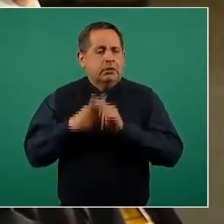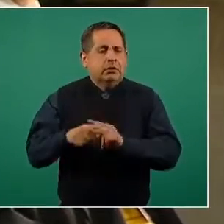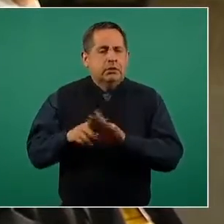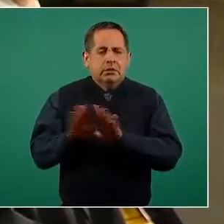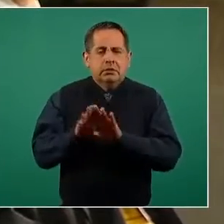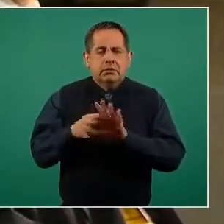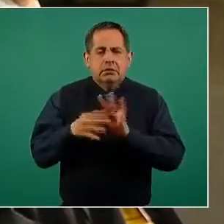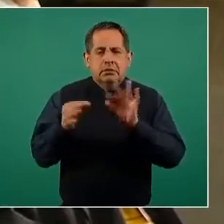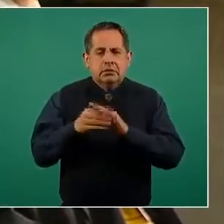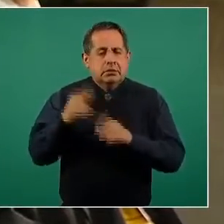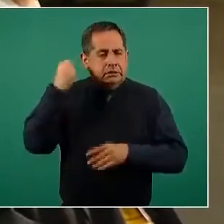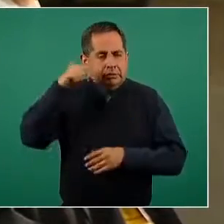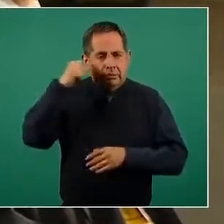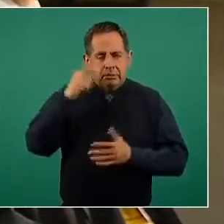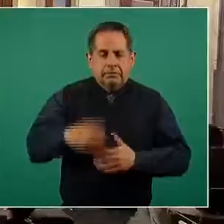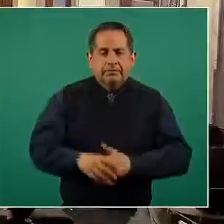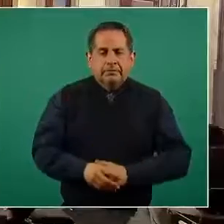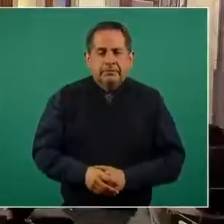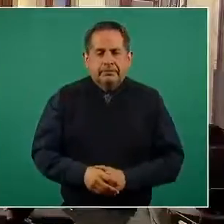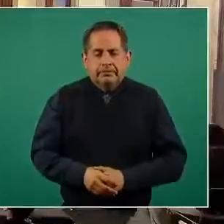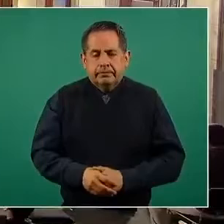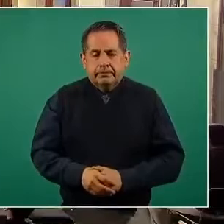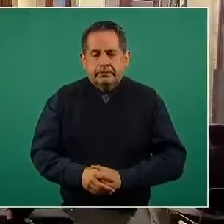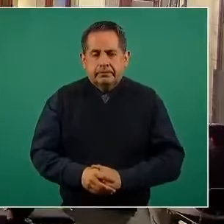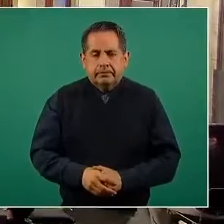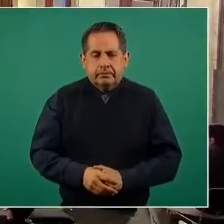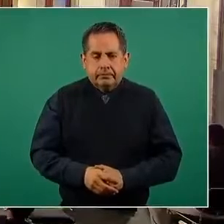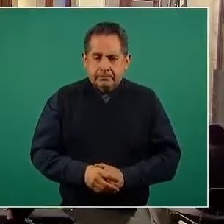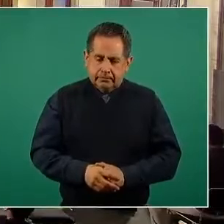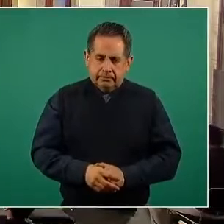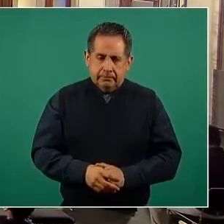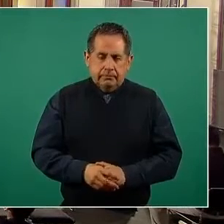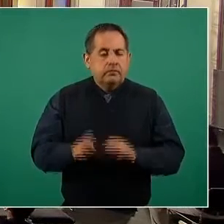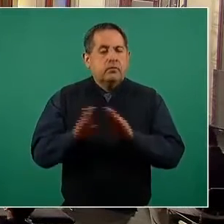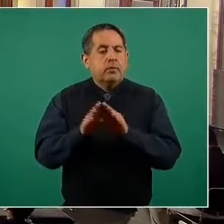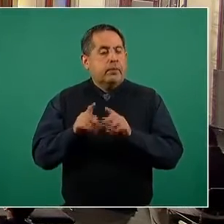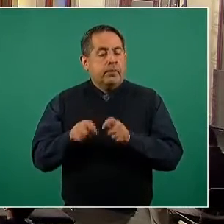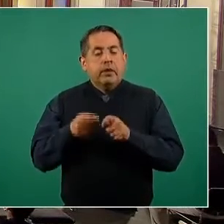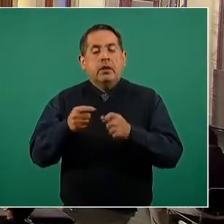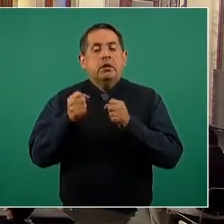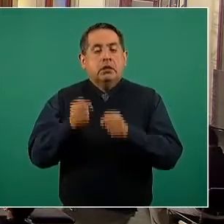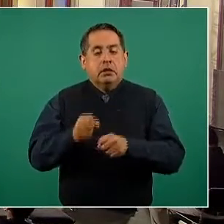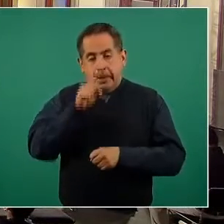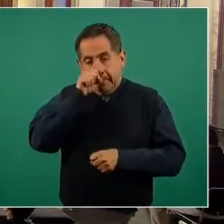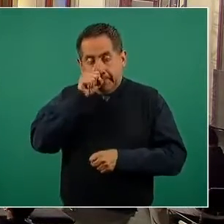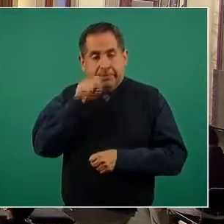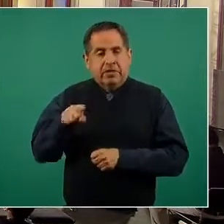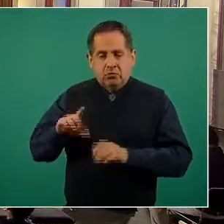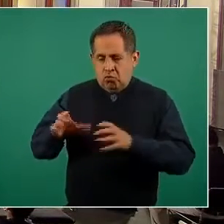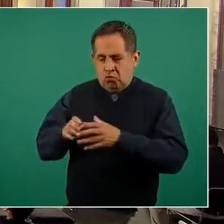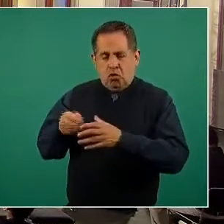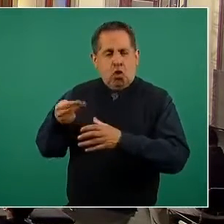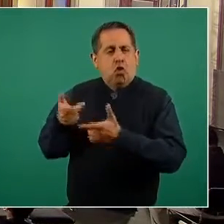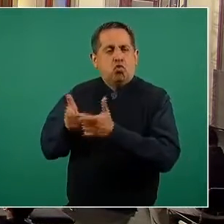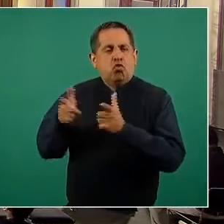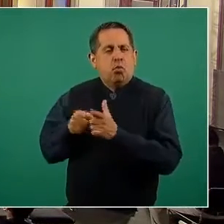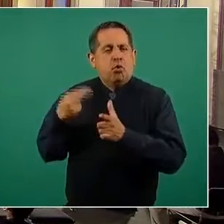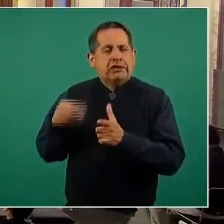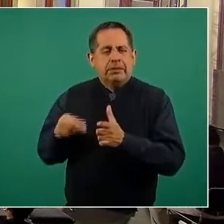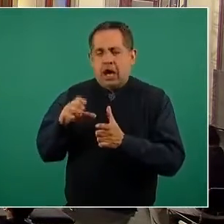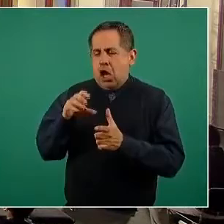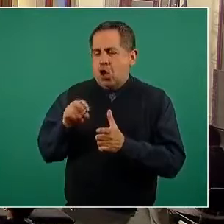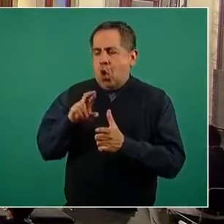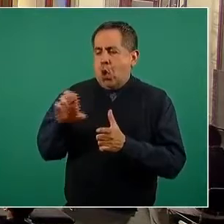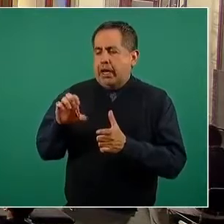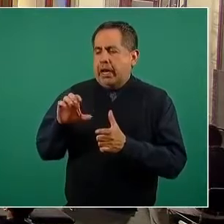las vacunas en el estado. Muchas gracias. ¿Cómo vamos a garantizarlo? Con el operativo Correcaminos. Por eso